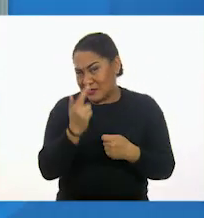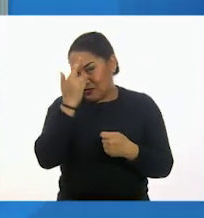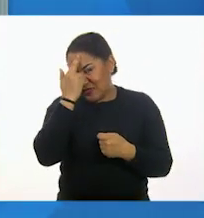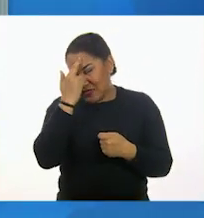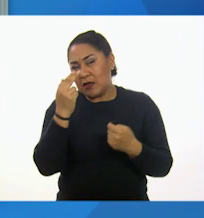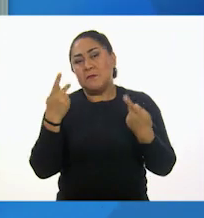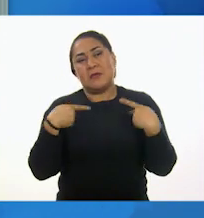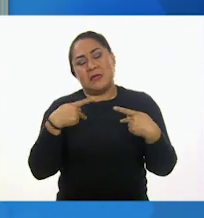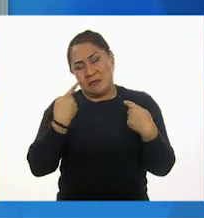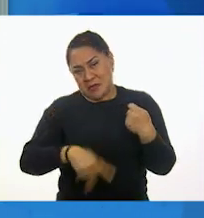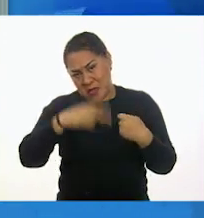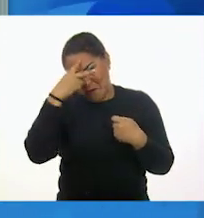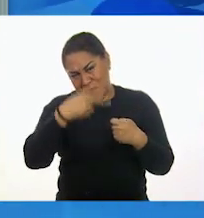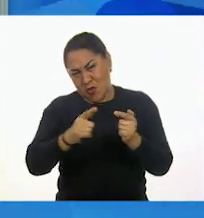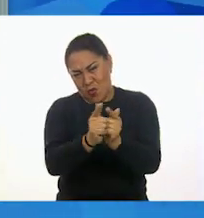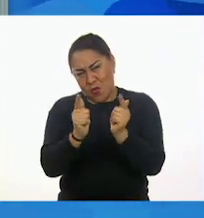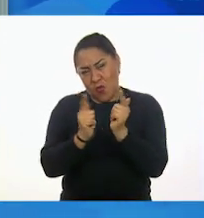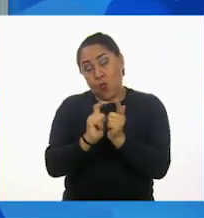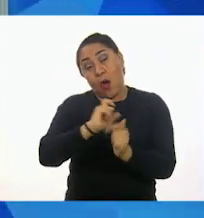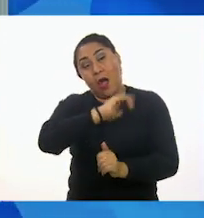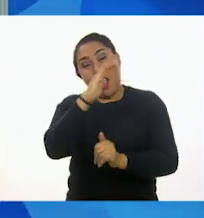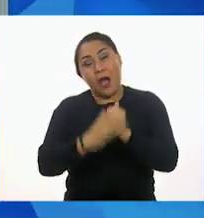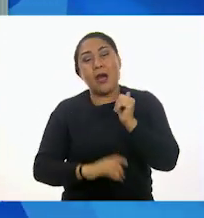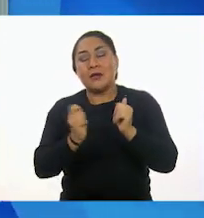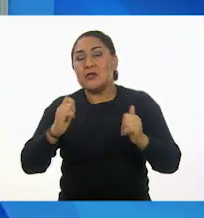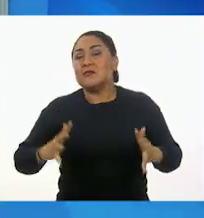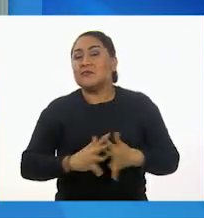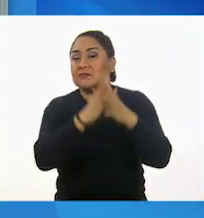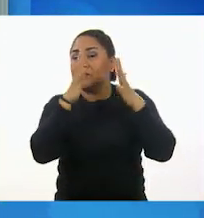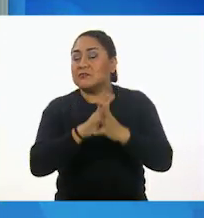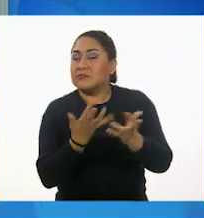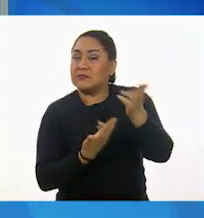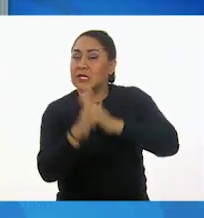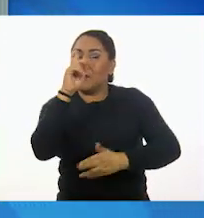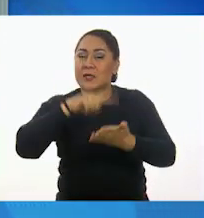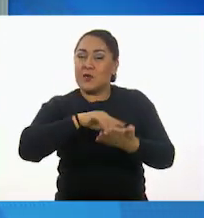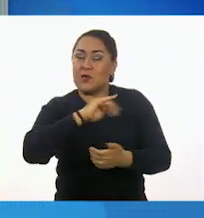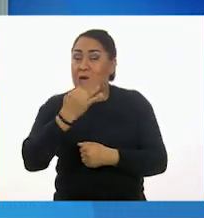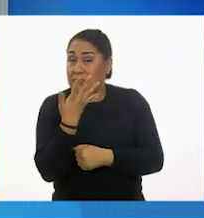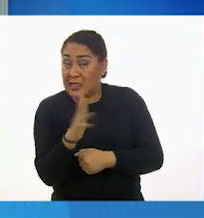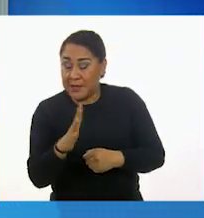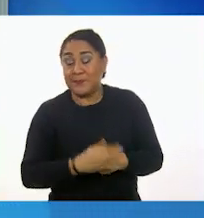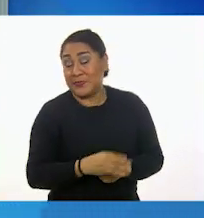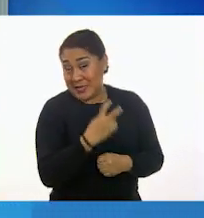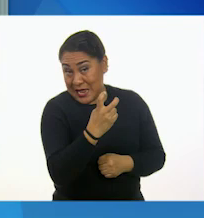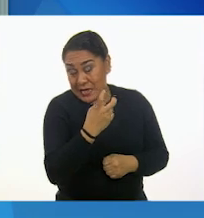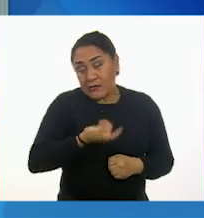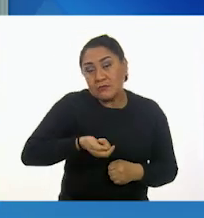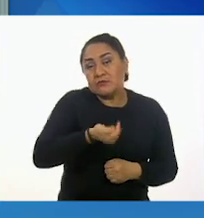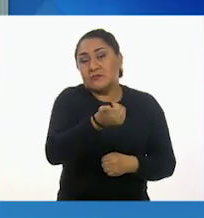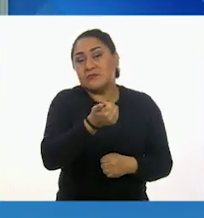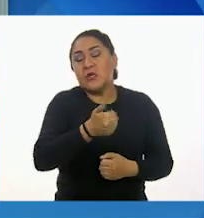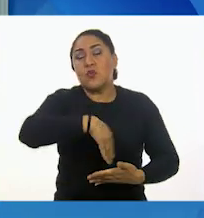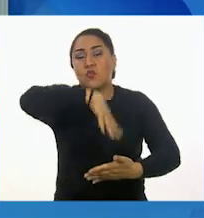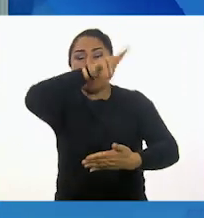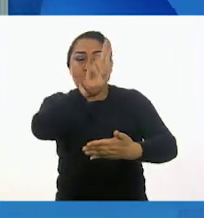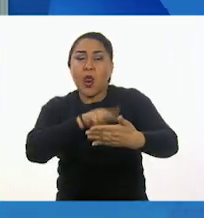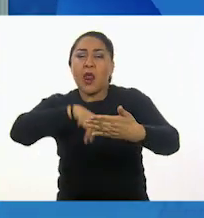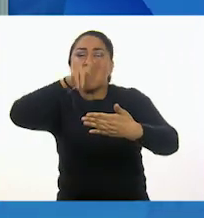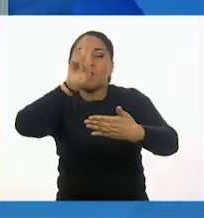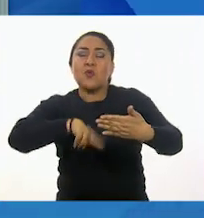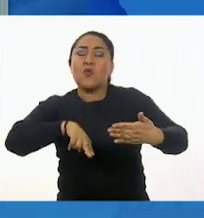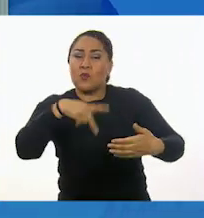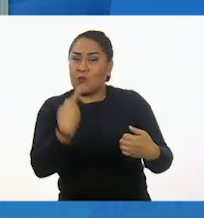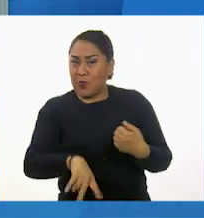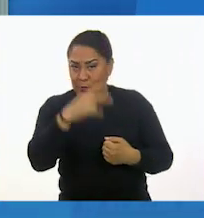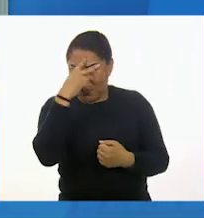grupo de artistas mexicanos después de la Revolución de 1910, movimiento al cual se le llamó muralismo mexicano.